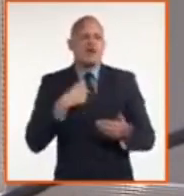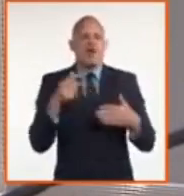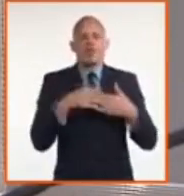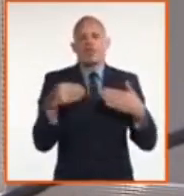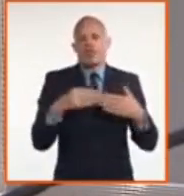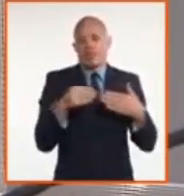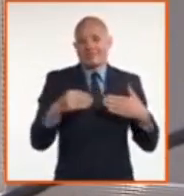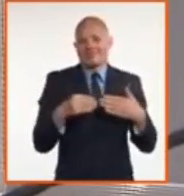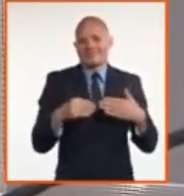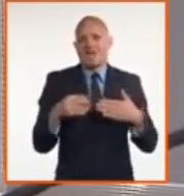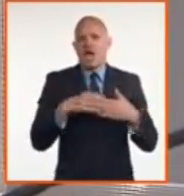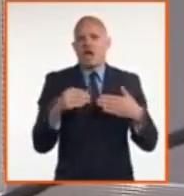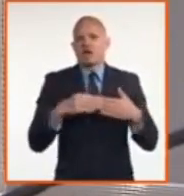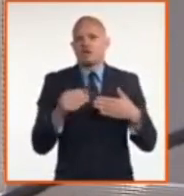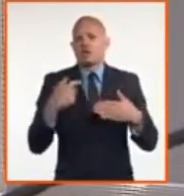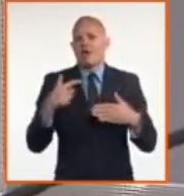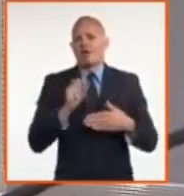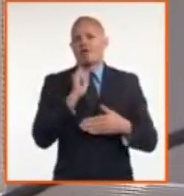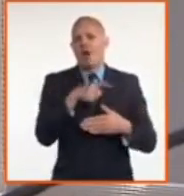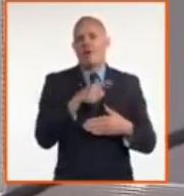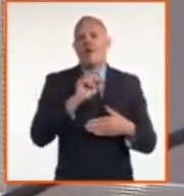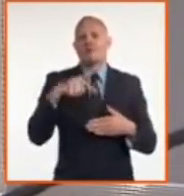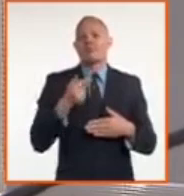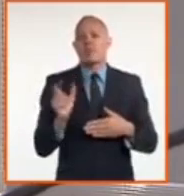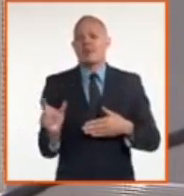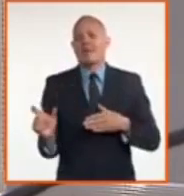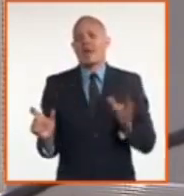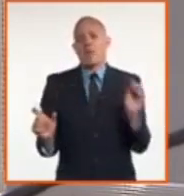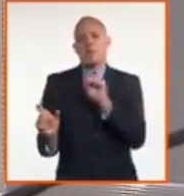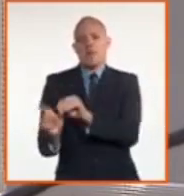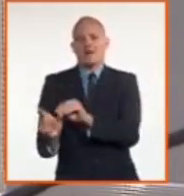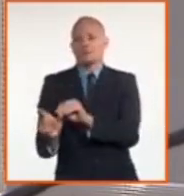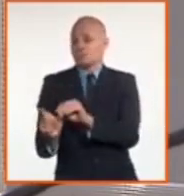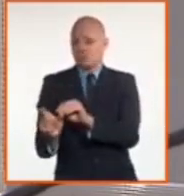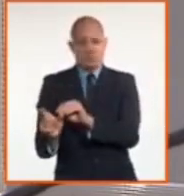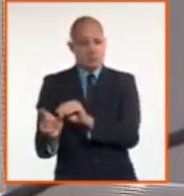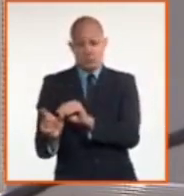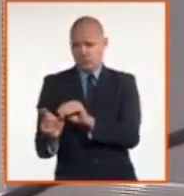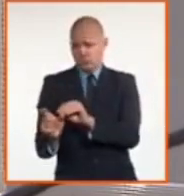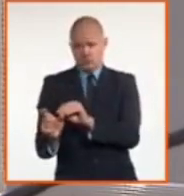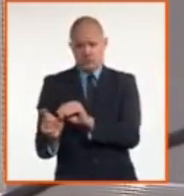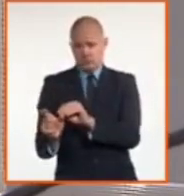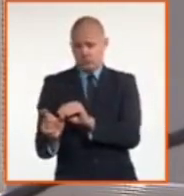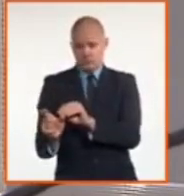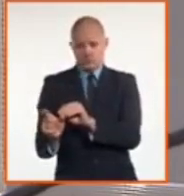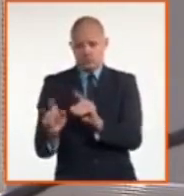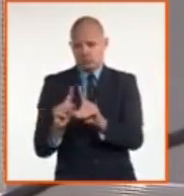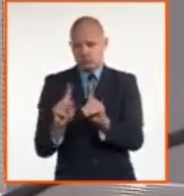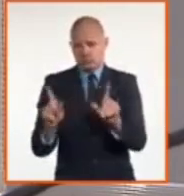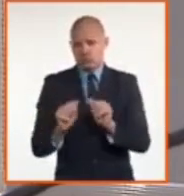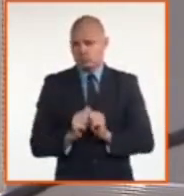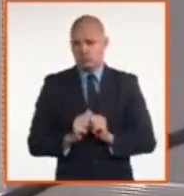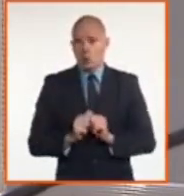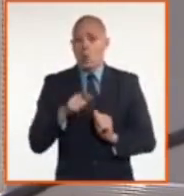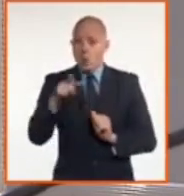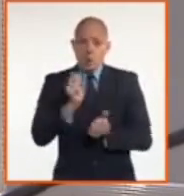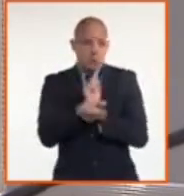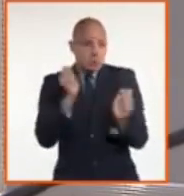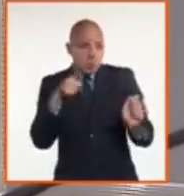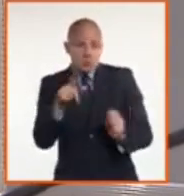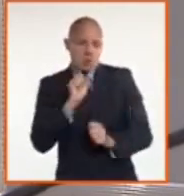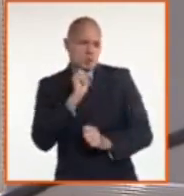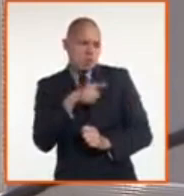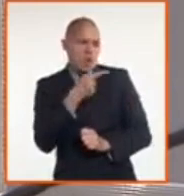que hoy tenemos con el bloqueo y que limitan realmente que el país pueda después exportar esos dólares para